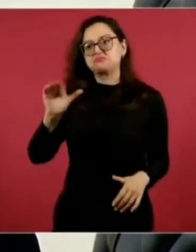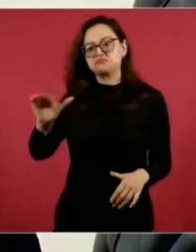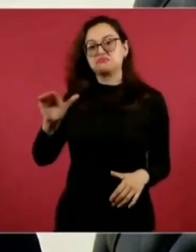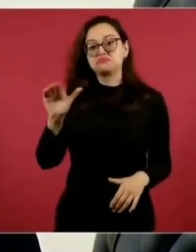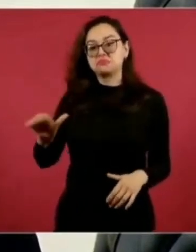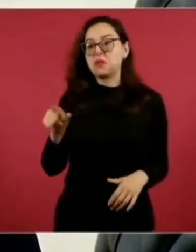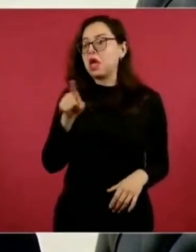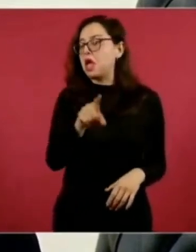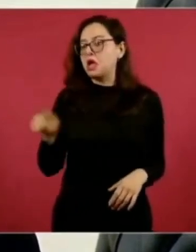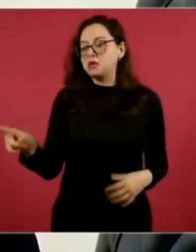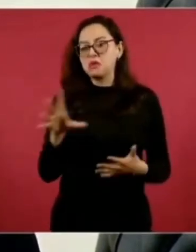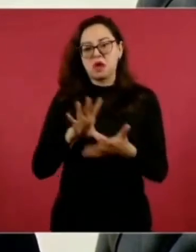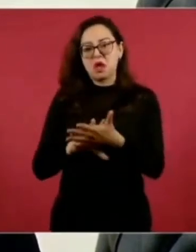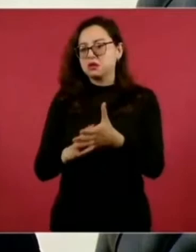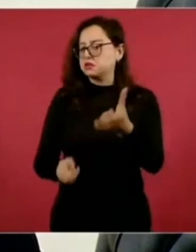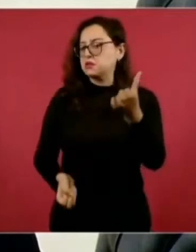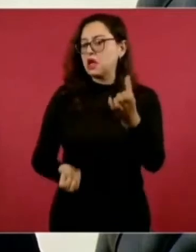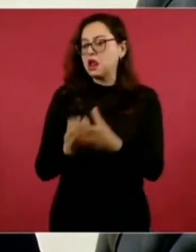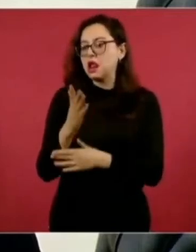de que